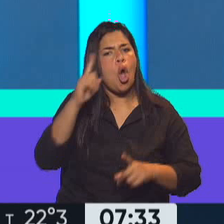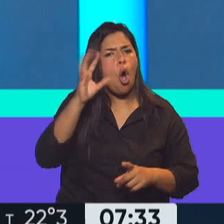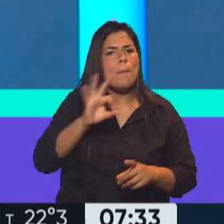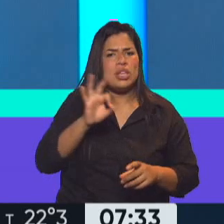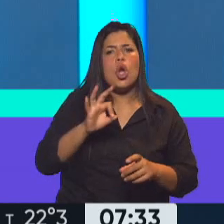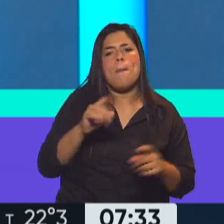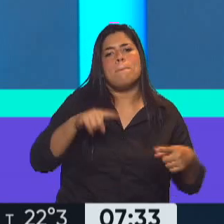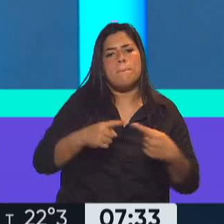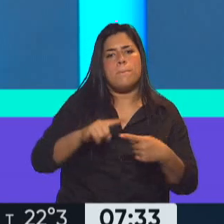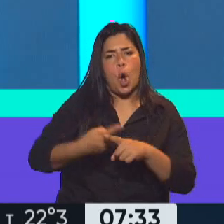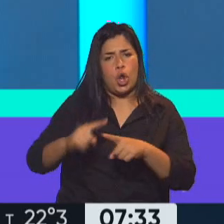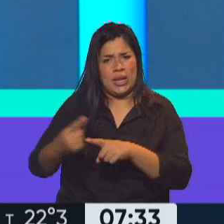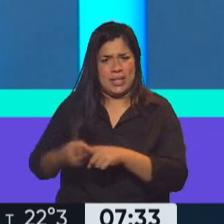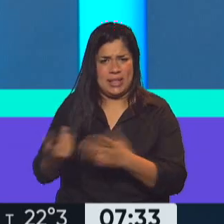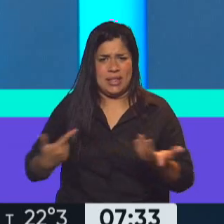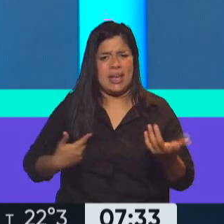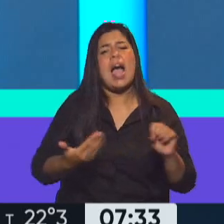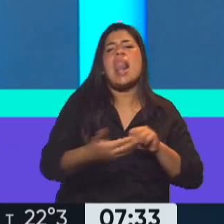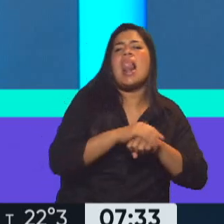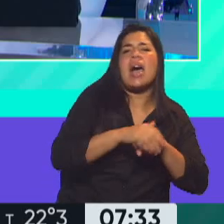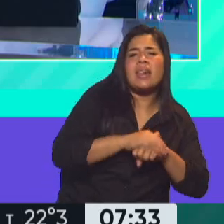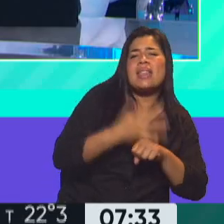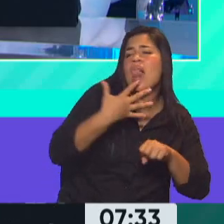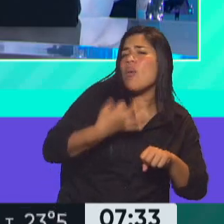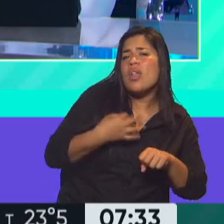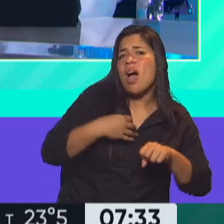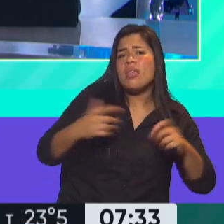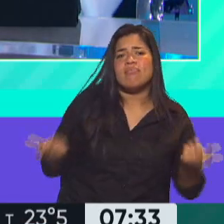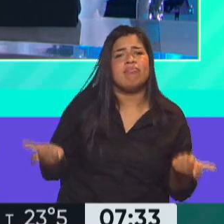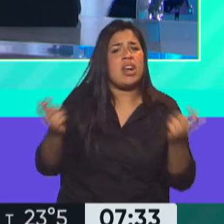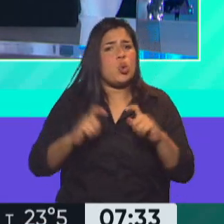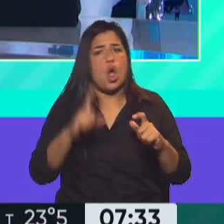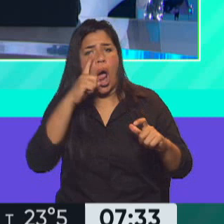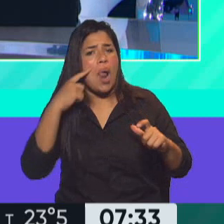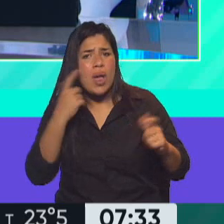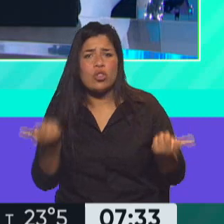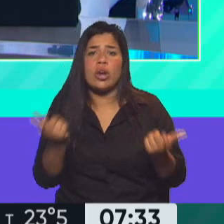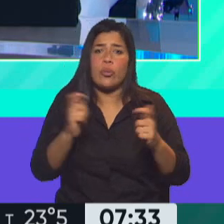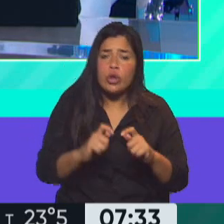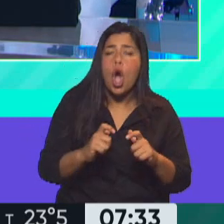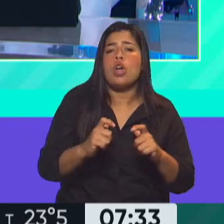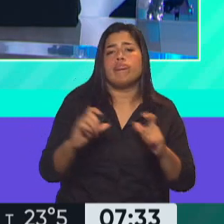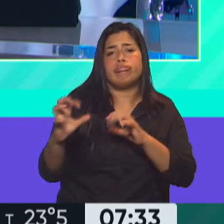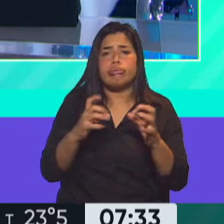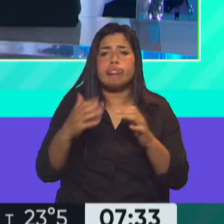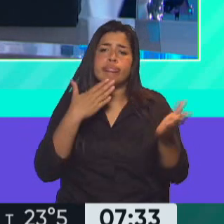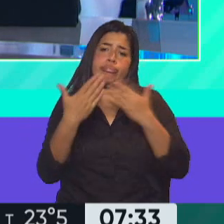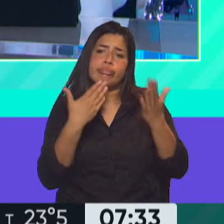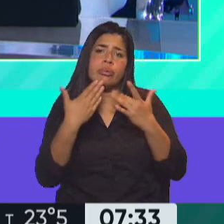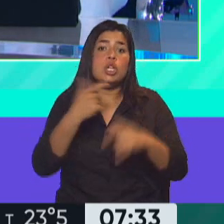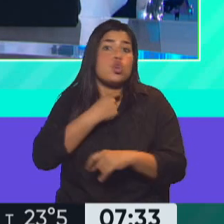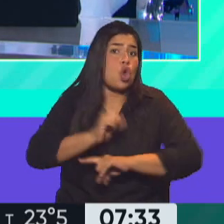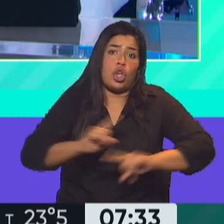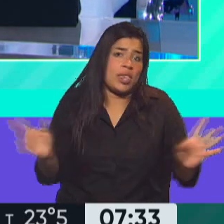claramente. Horacio Rodríguez Larreta no quiere sentarse con el presidente Alberto Fernández y darle la foto, si se quiere, de este acuerdo